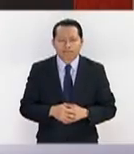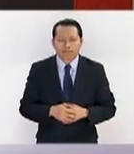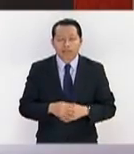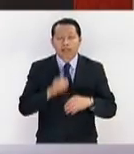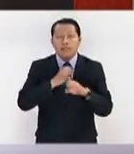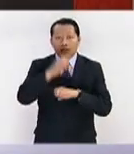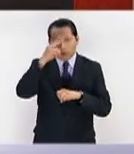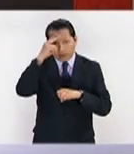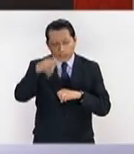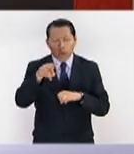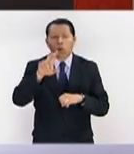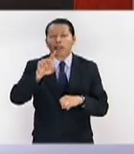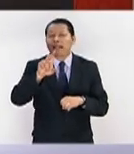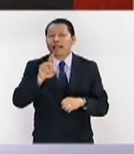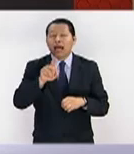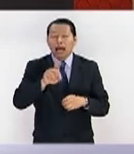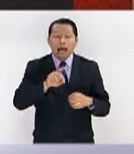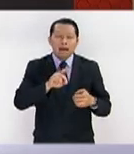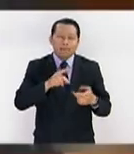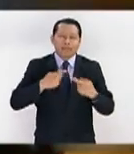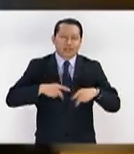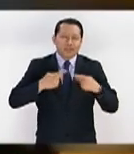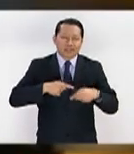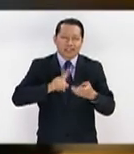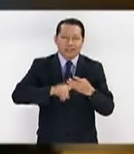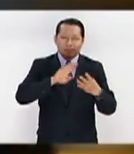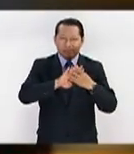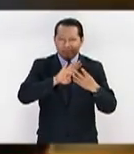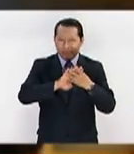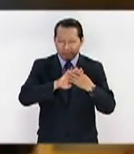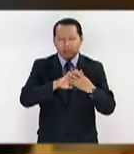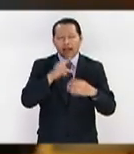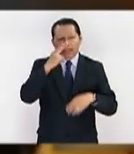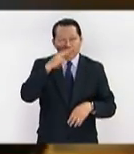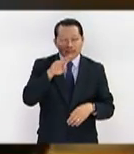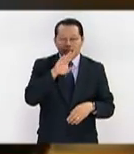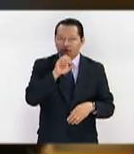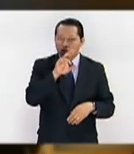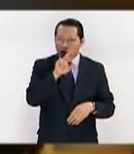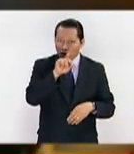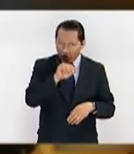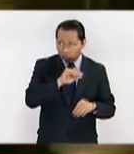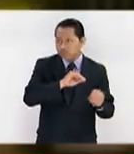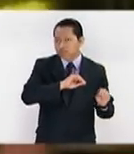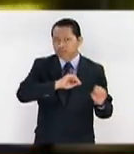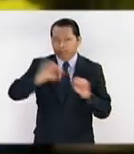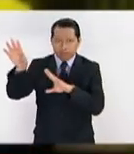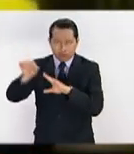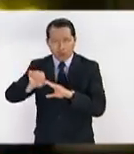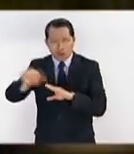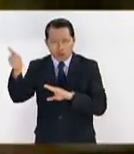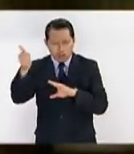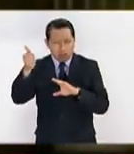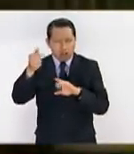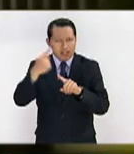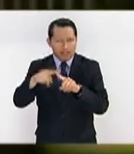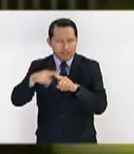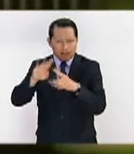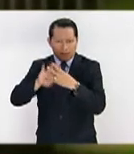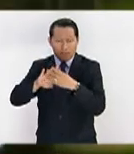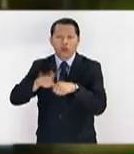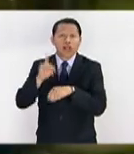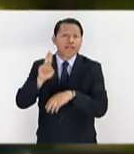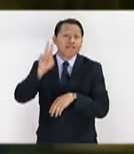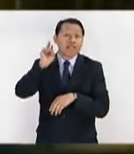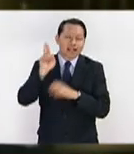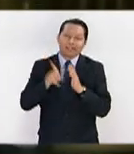En el Estado de México, 30 internos del penal Neza Bordo fueron trasladados a otras prisiones de la entidad luego de que el viernes participaron en